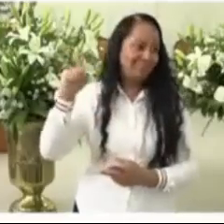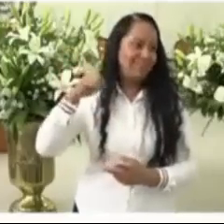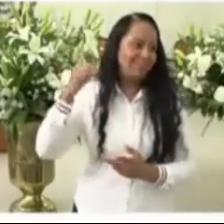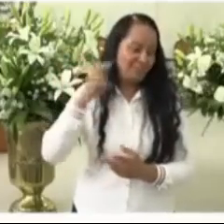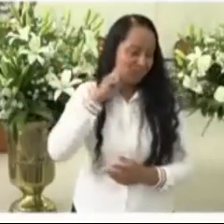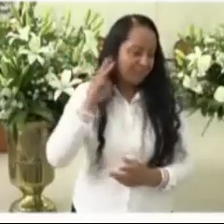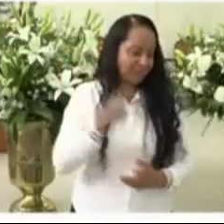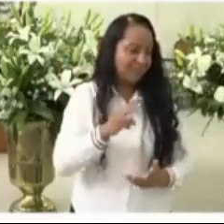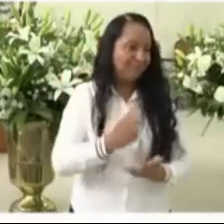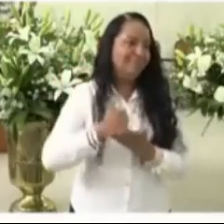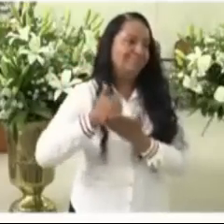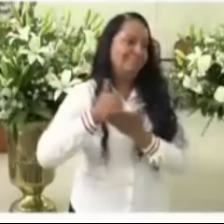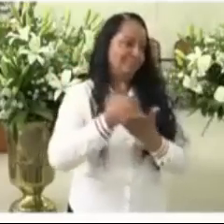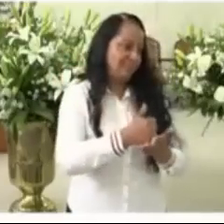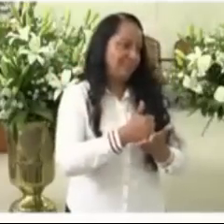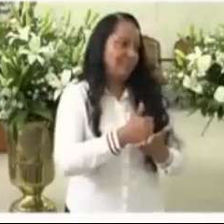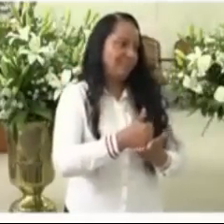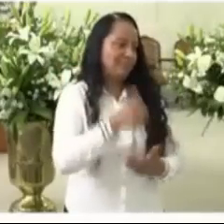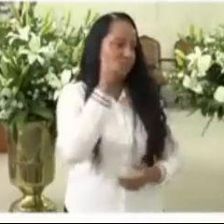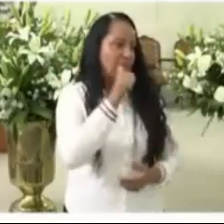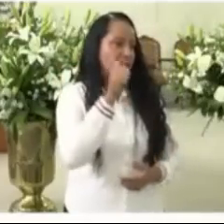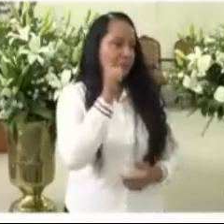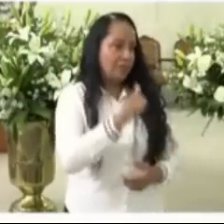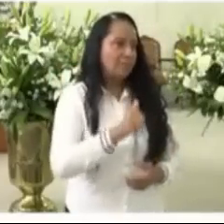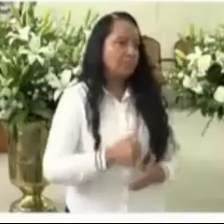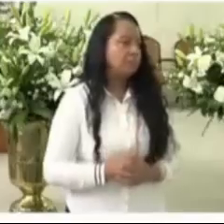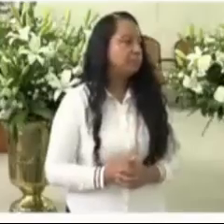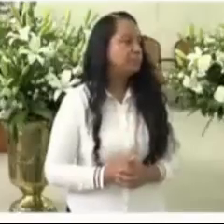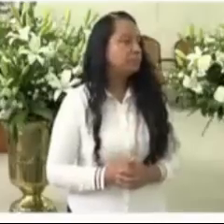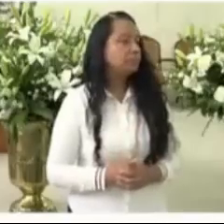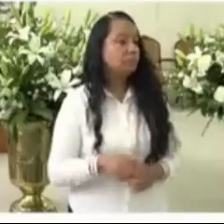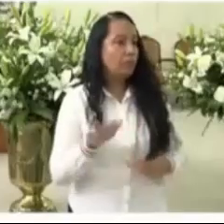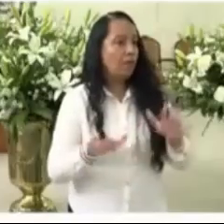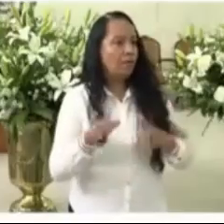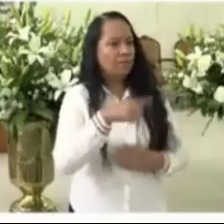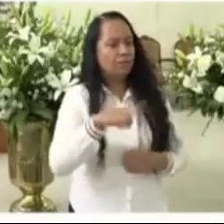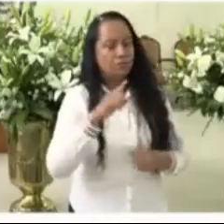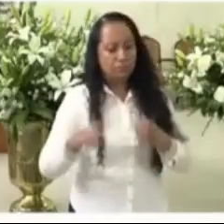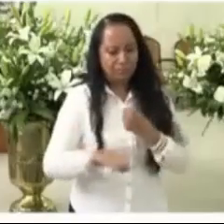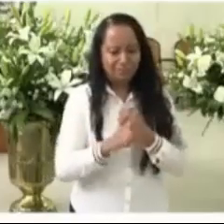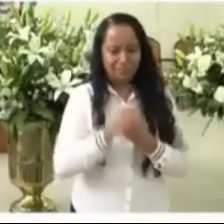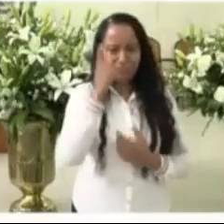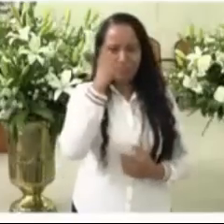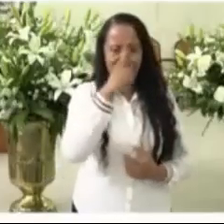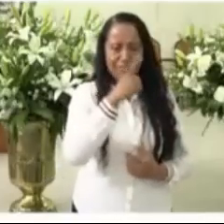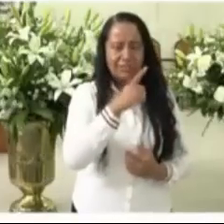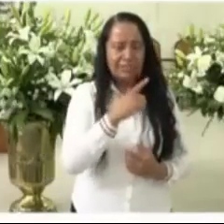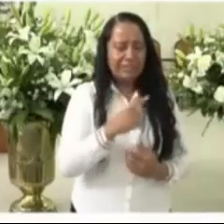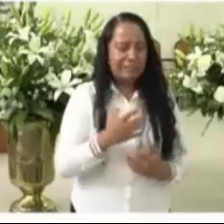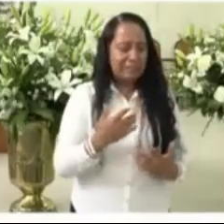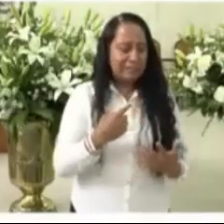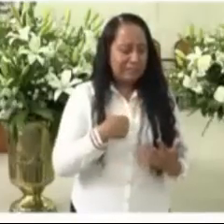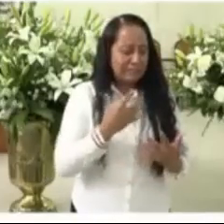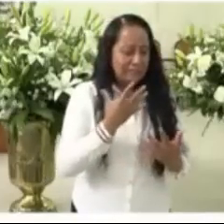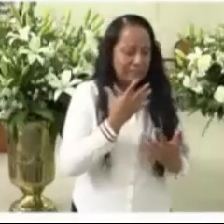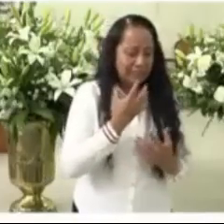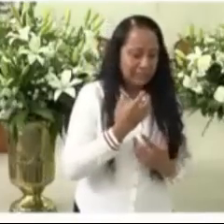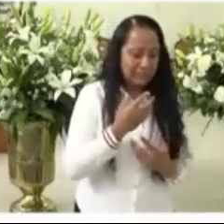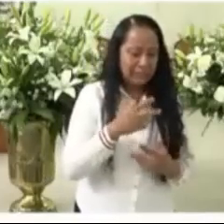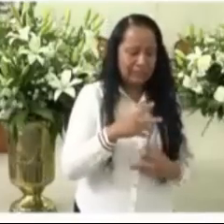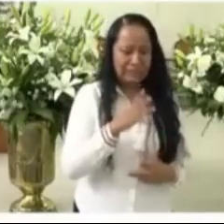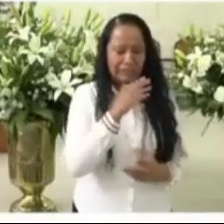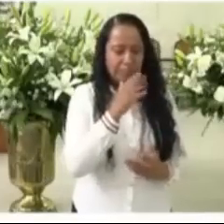que escucha nuestro clamor, nuestra oración, que atiende nuestros ayunos para decirnos, no estás solo,